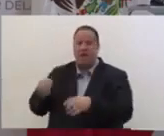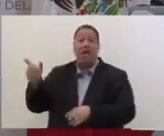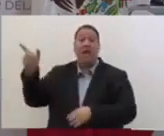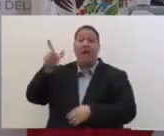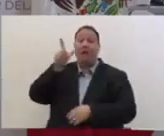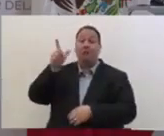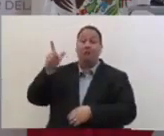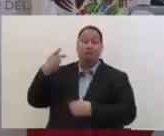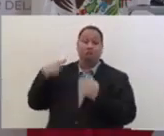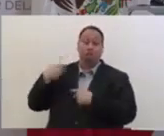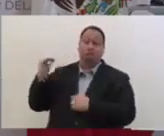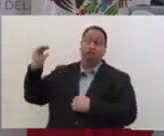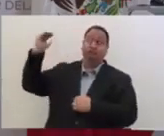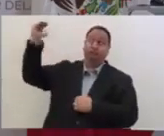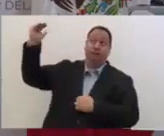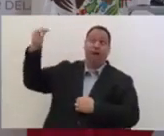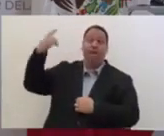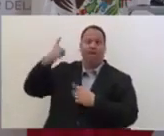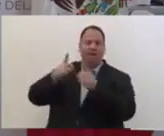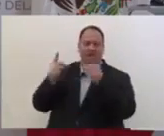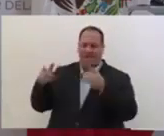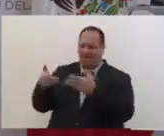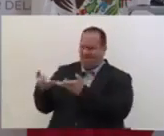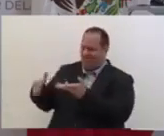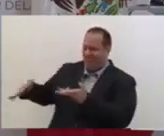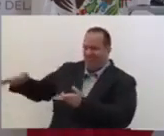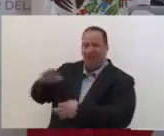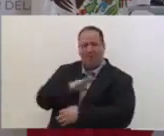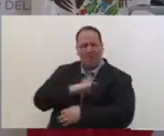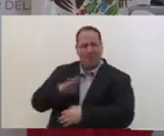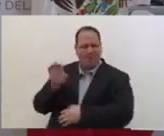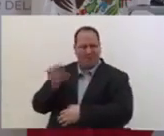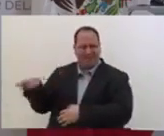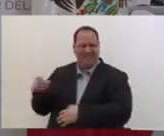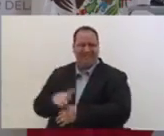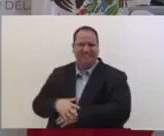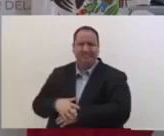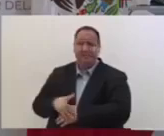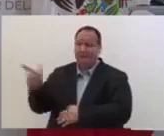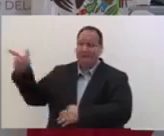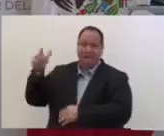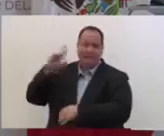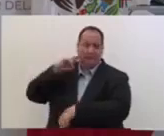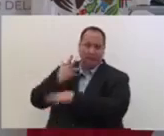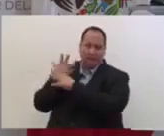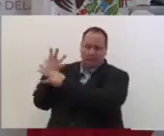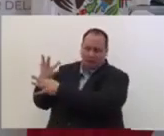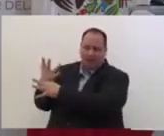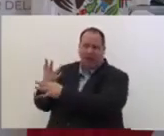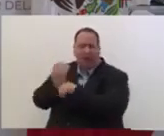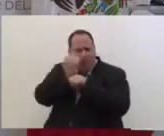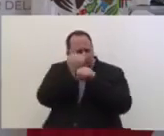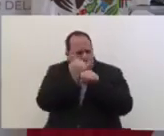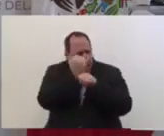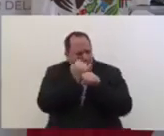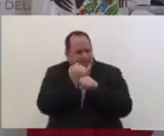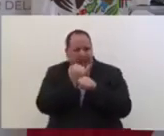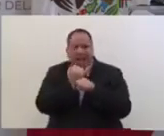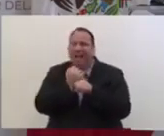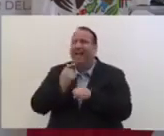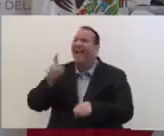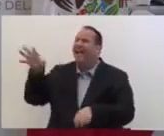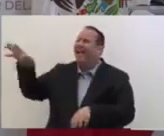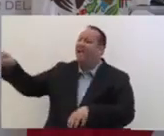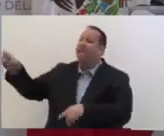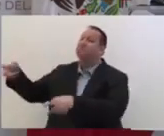funcionario del Fideicomiso para el Desarrollo Urbano Municipal de Ensenada, con lo cual una de las primeras líneas de investigación es que estos